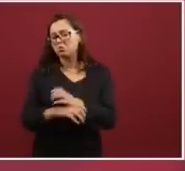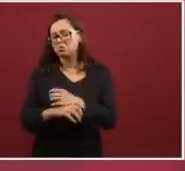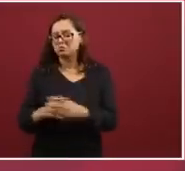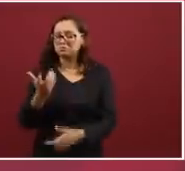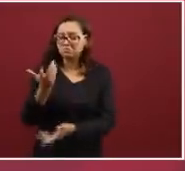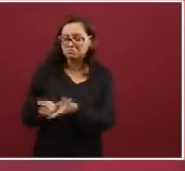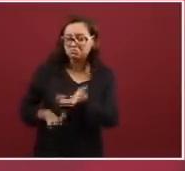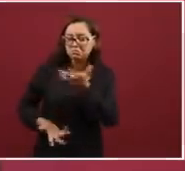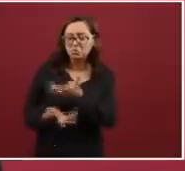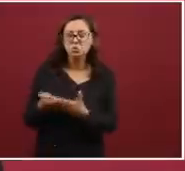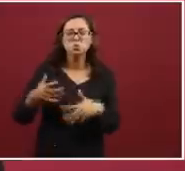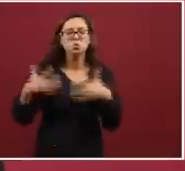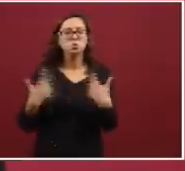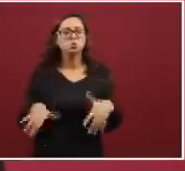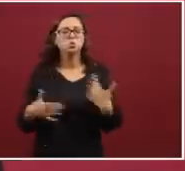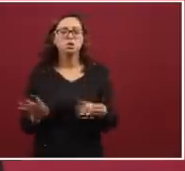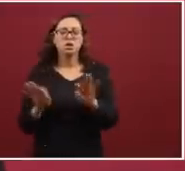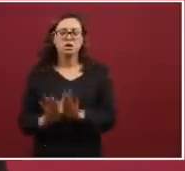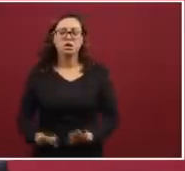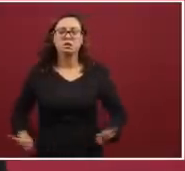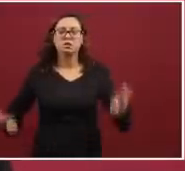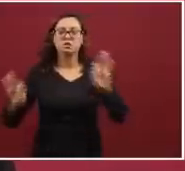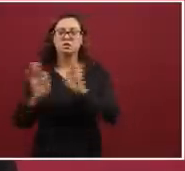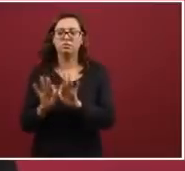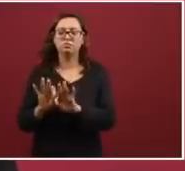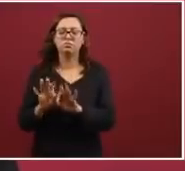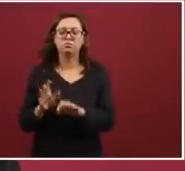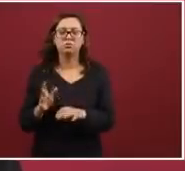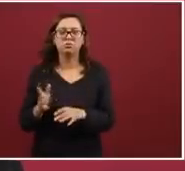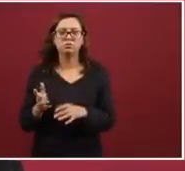importantísimas y se las han